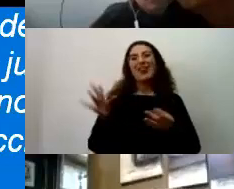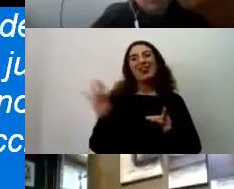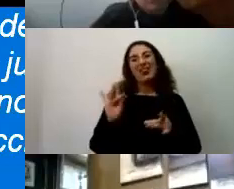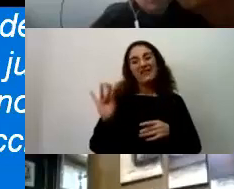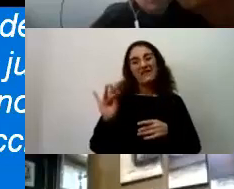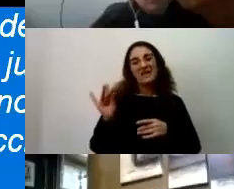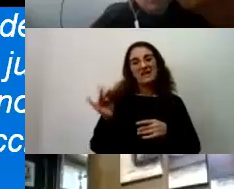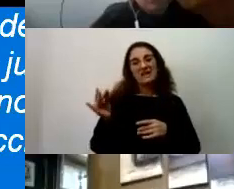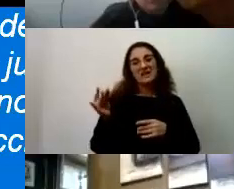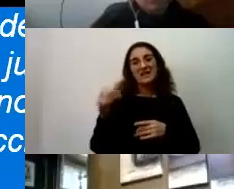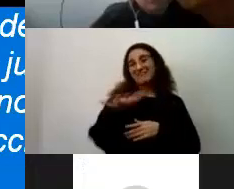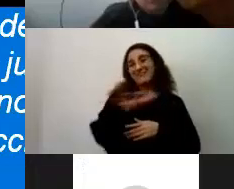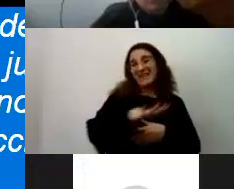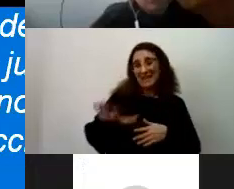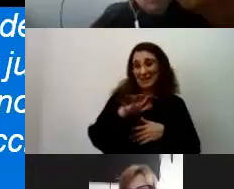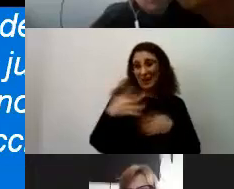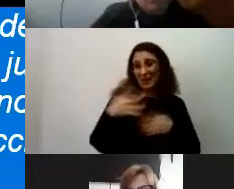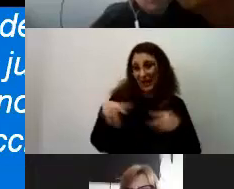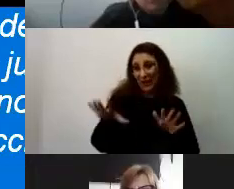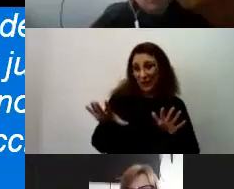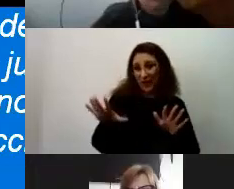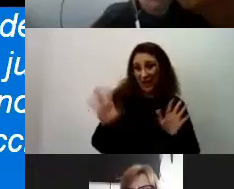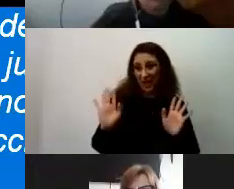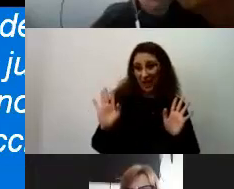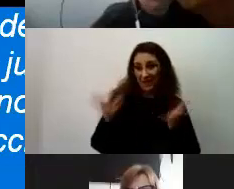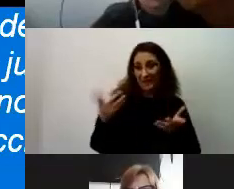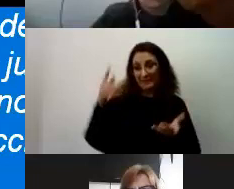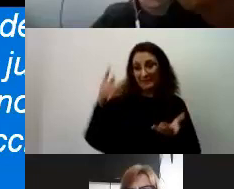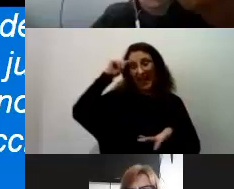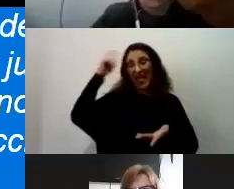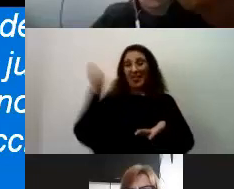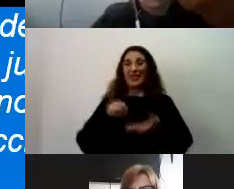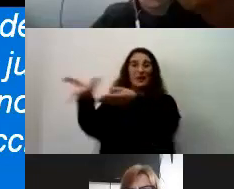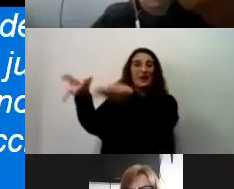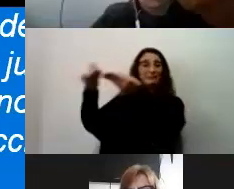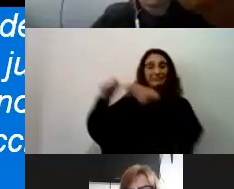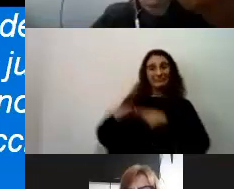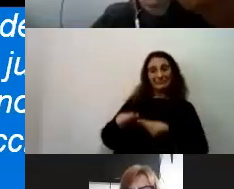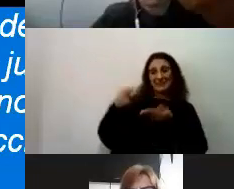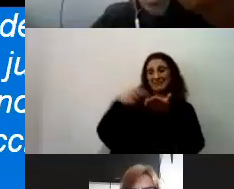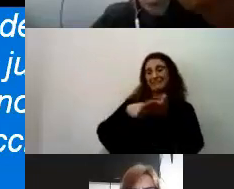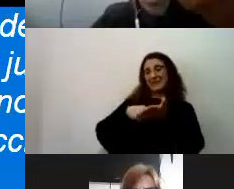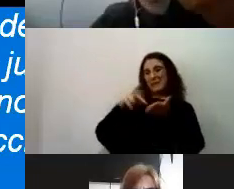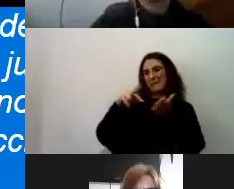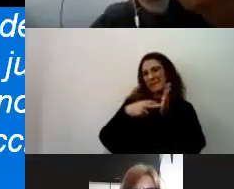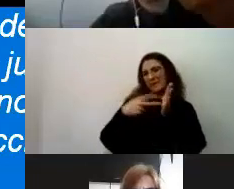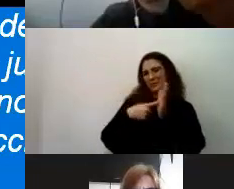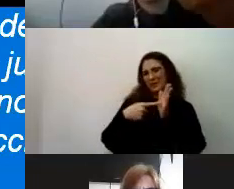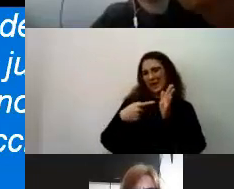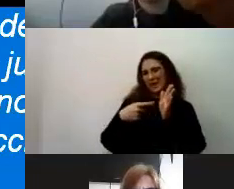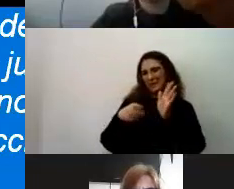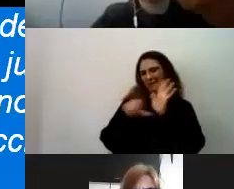la práctica, lleguen a estudio del tribunal las importantes cuestiones constitucionales que se discuten en esta